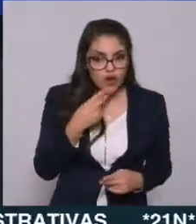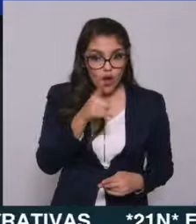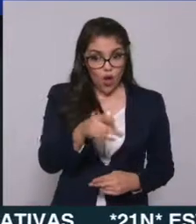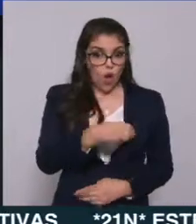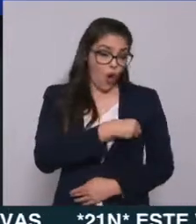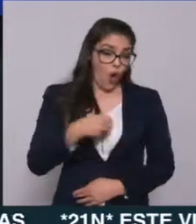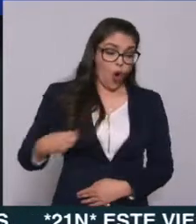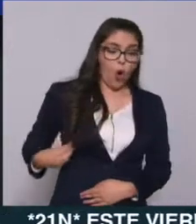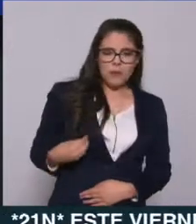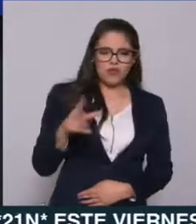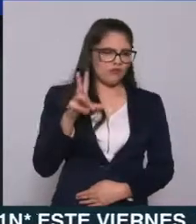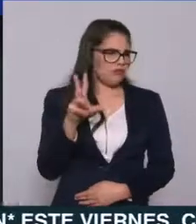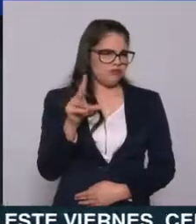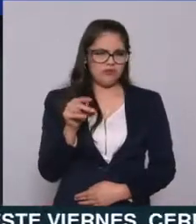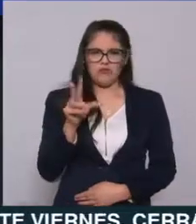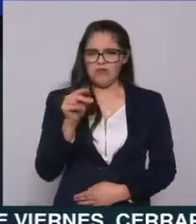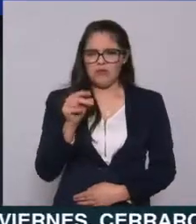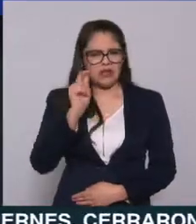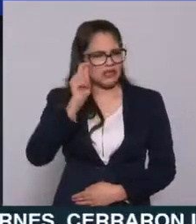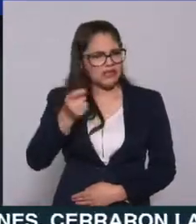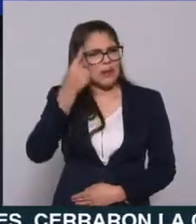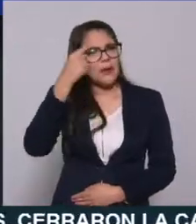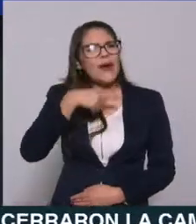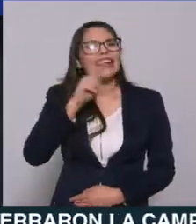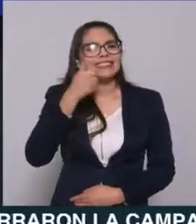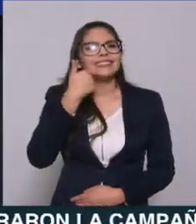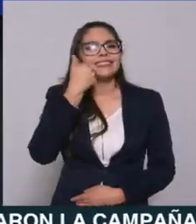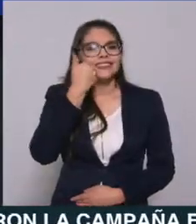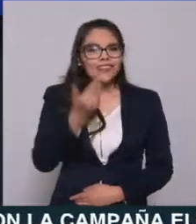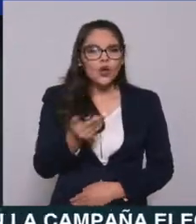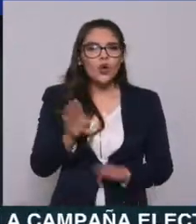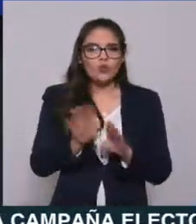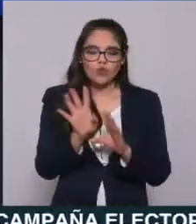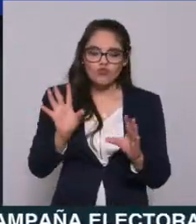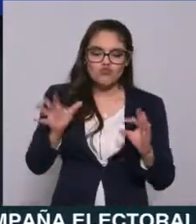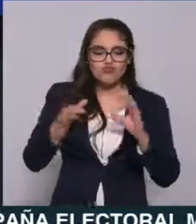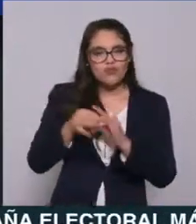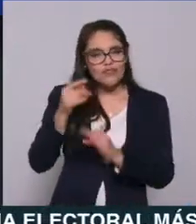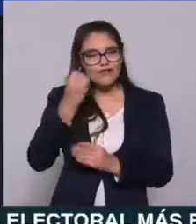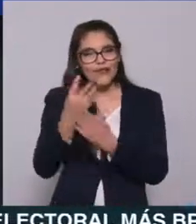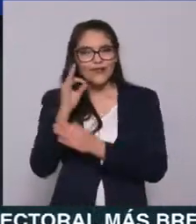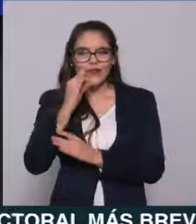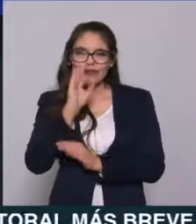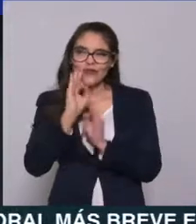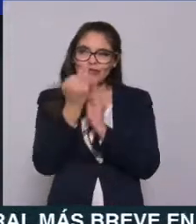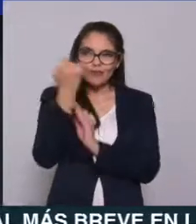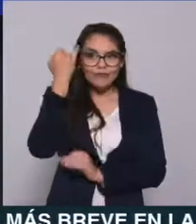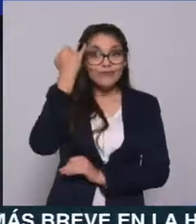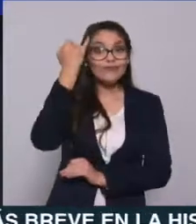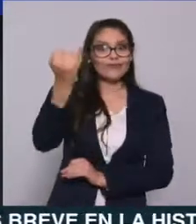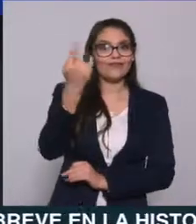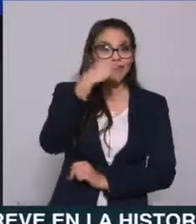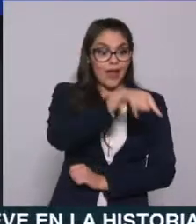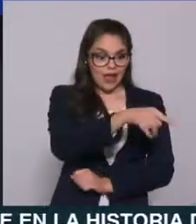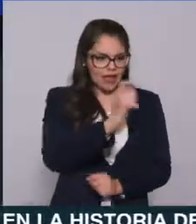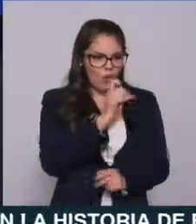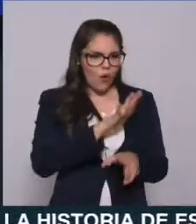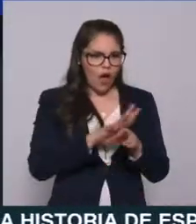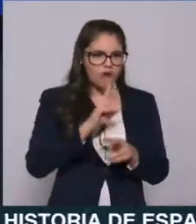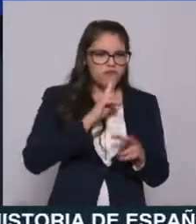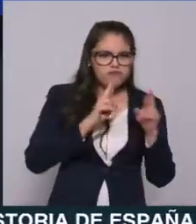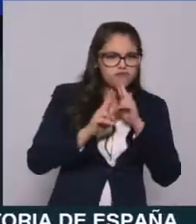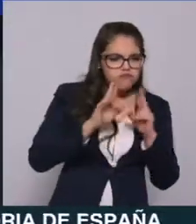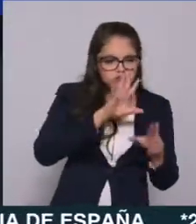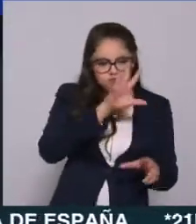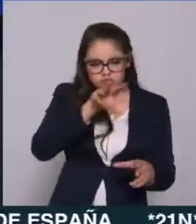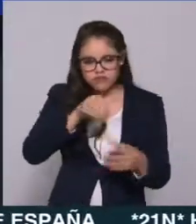para la ciudad o para las autoridades de la ciudad, pero lo que estamos haciendo son alianzas estratégicas con autoridades para que lo que salga en la consulta se